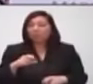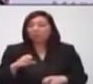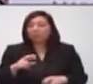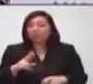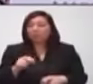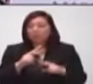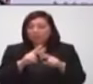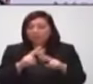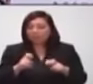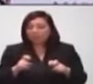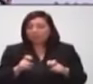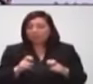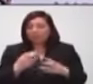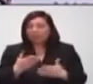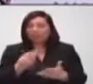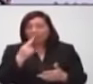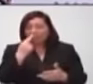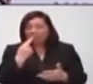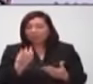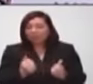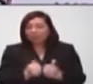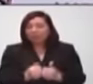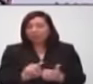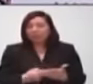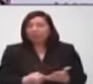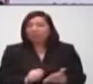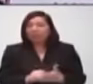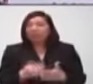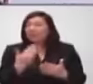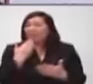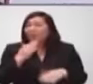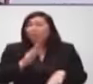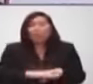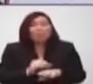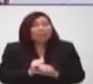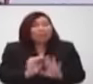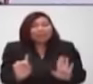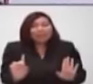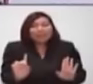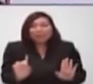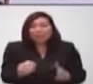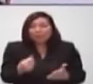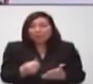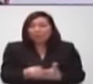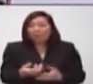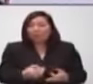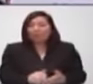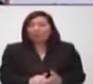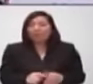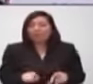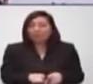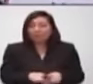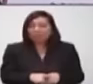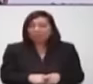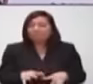que investigar cuando hay sucesos extraños y coincidentes, caiga quien caiga. Si hay alguno vinculado a la gestión Villarán, también